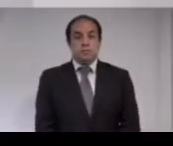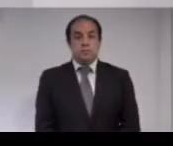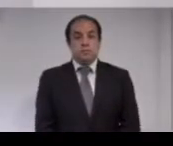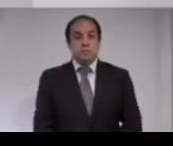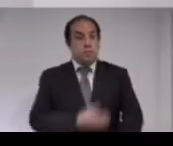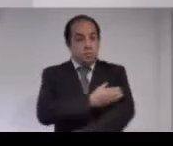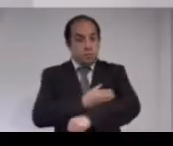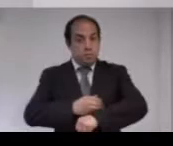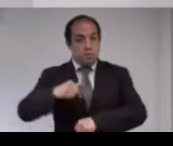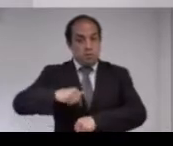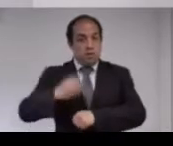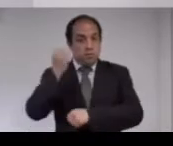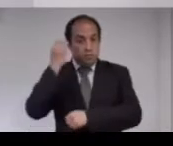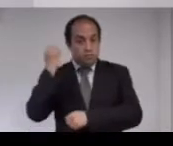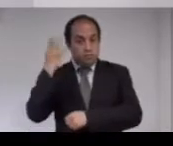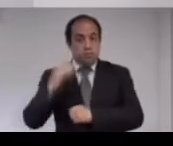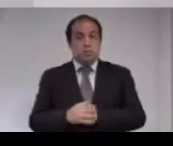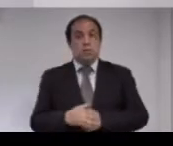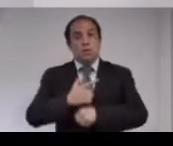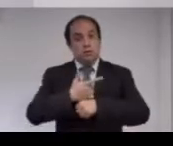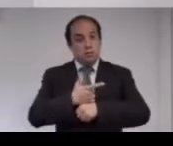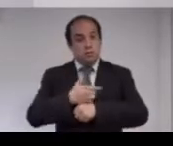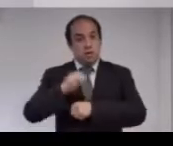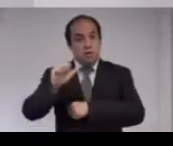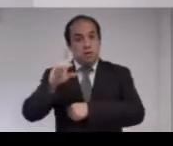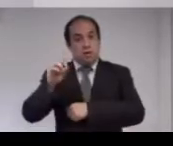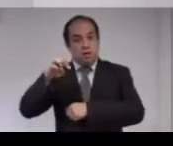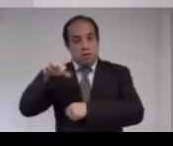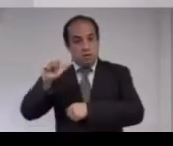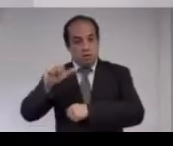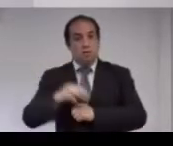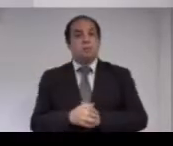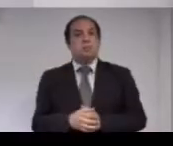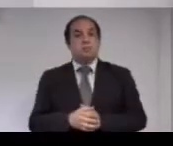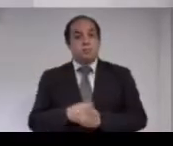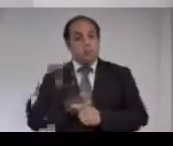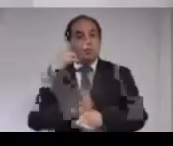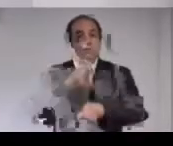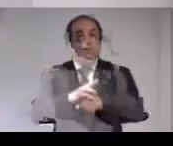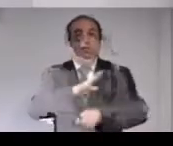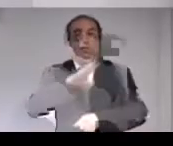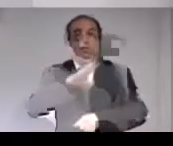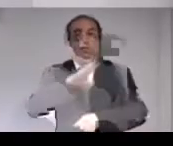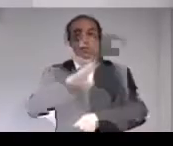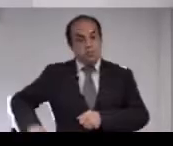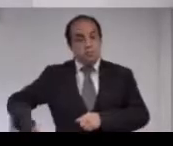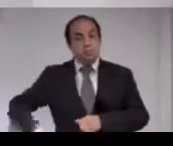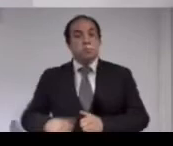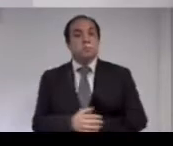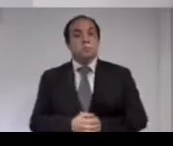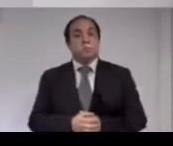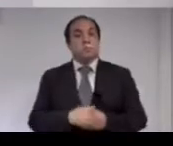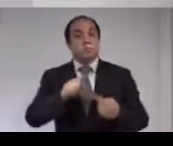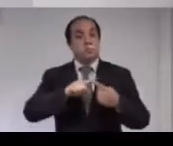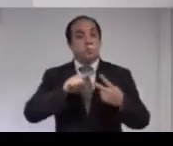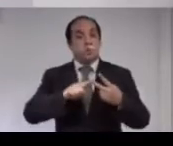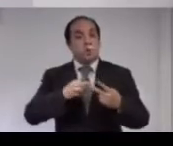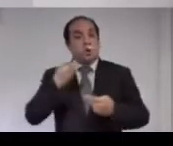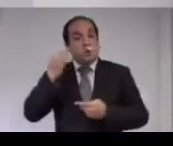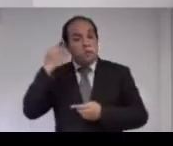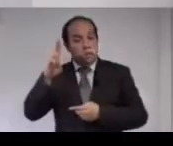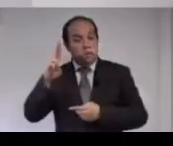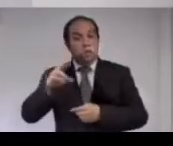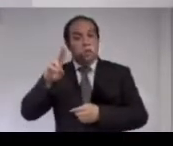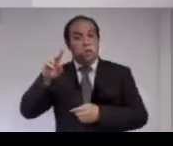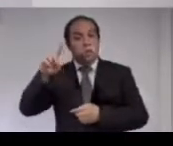Me acompañan en esta conferencia la licenciada Adriana Contreras Vera, directora general de gobierno, y el maestro Ulises